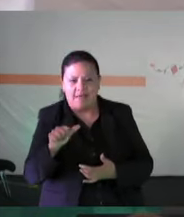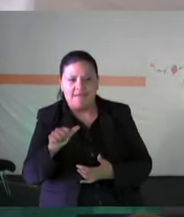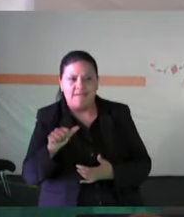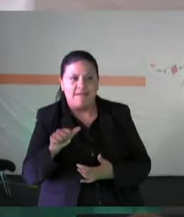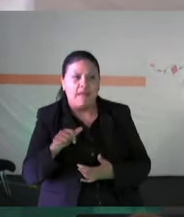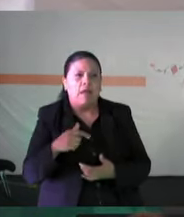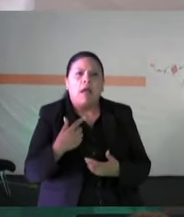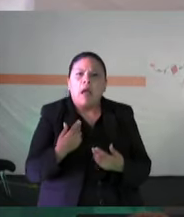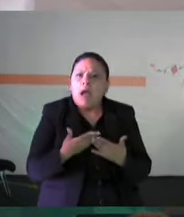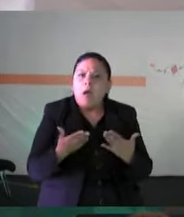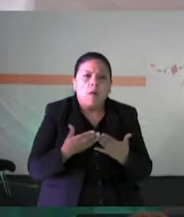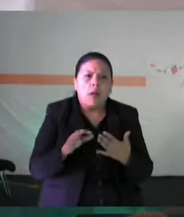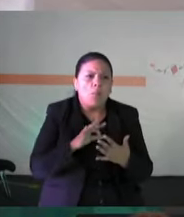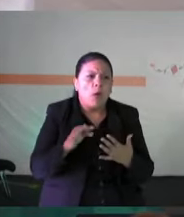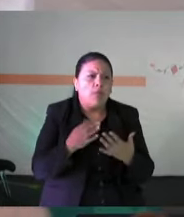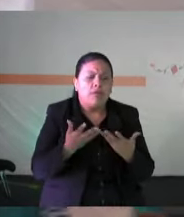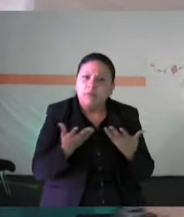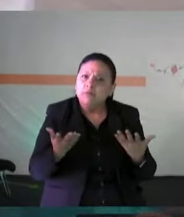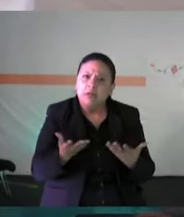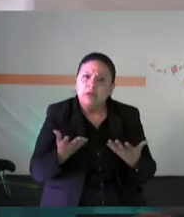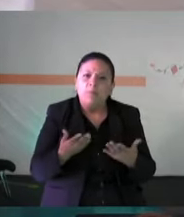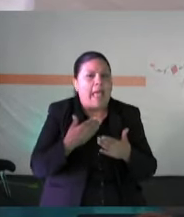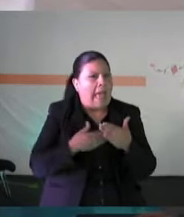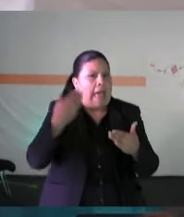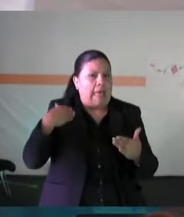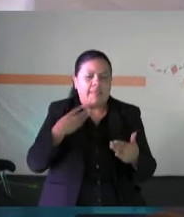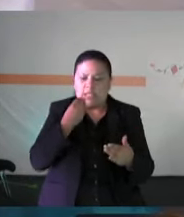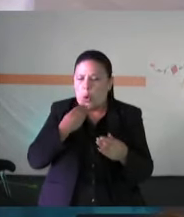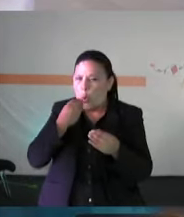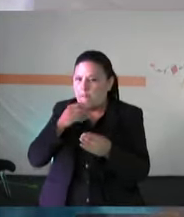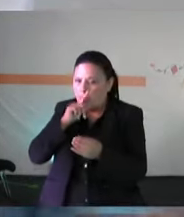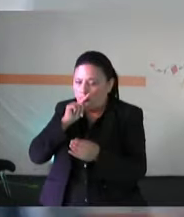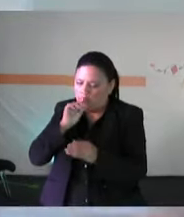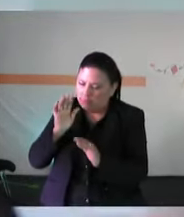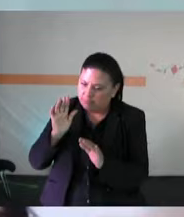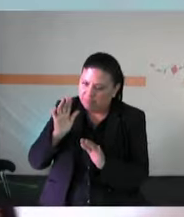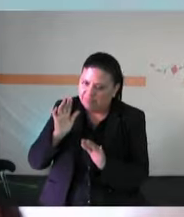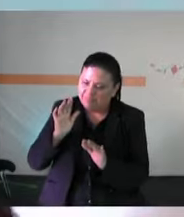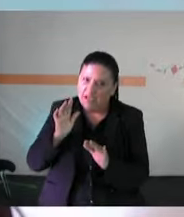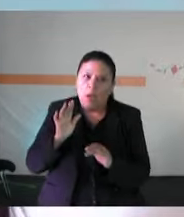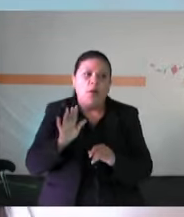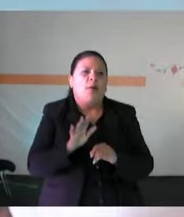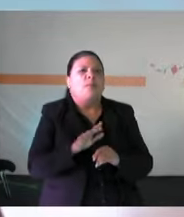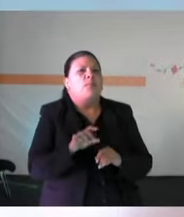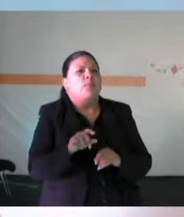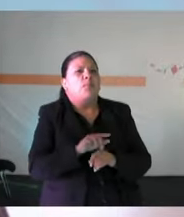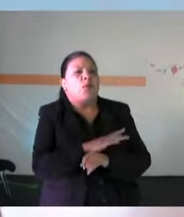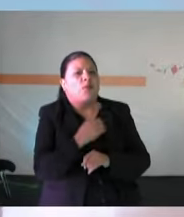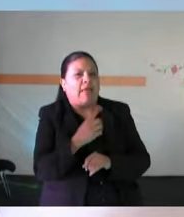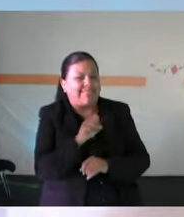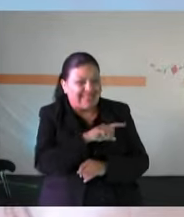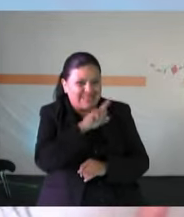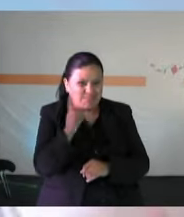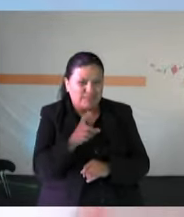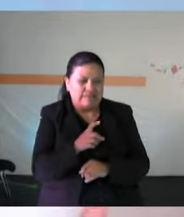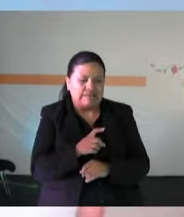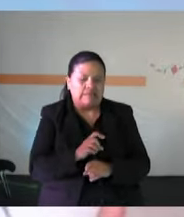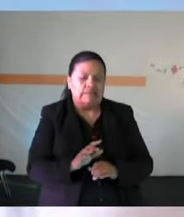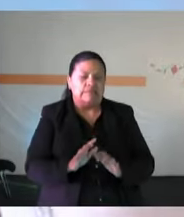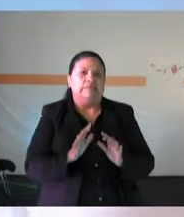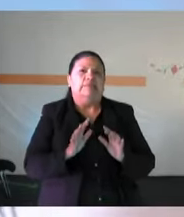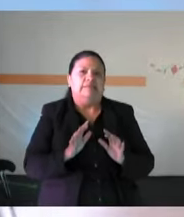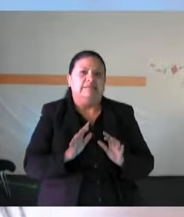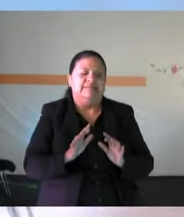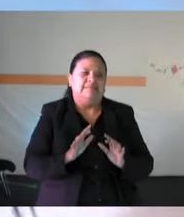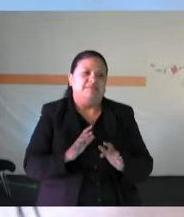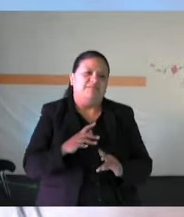de qué, de comerse un pollito, para que les dé, mira, el susto de Adebis. Yo y tomo este